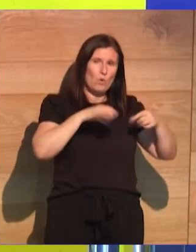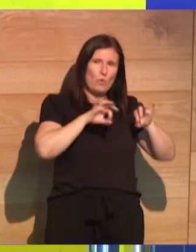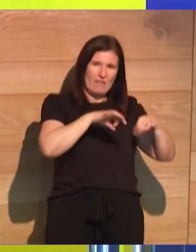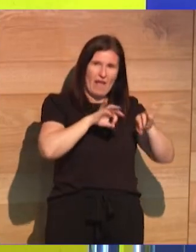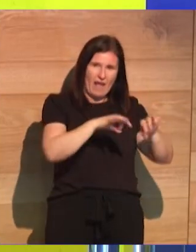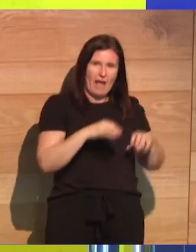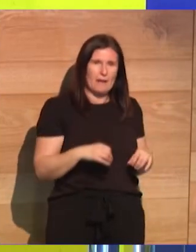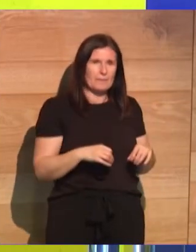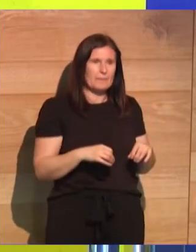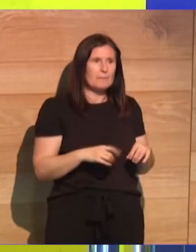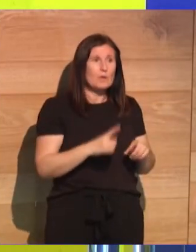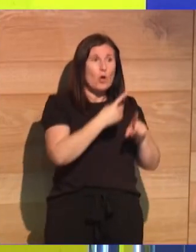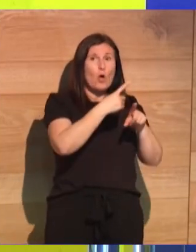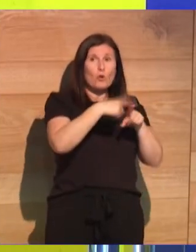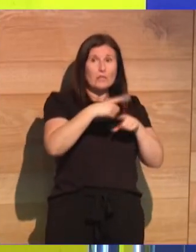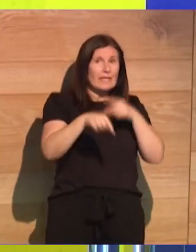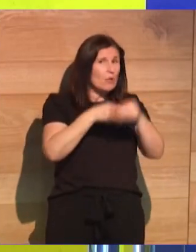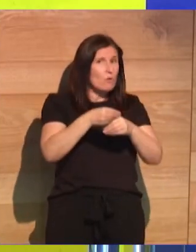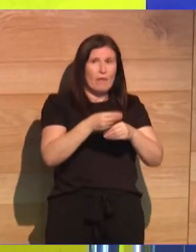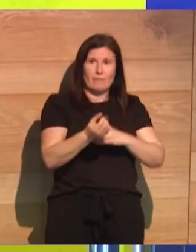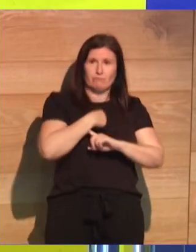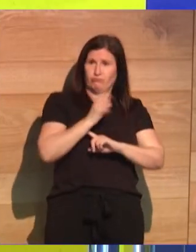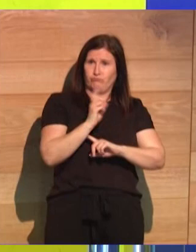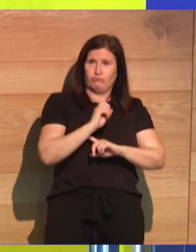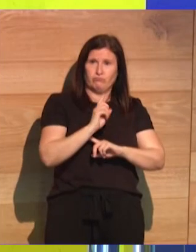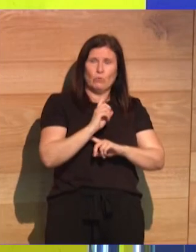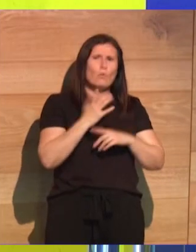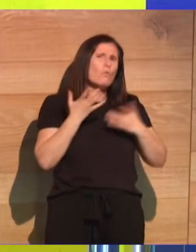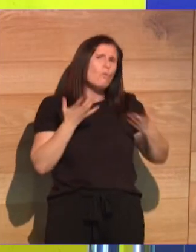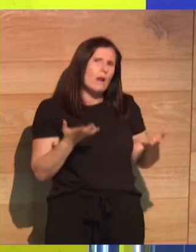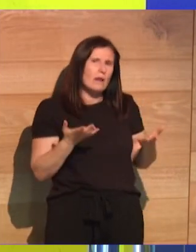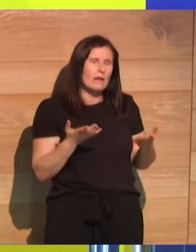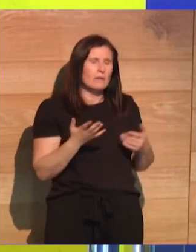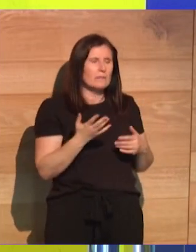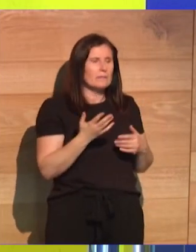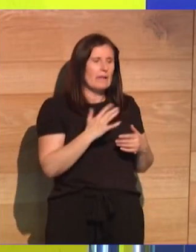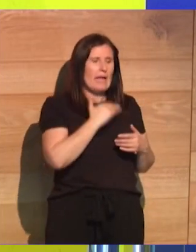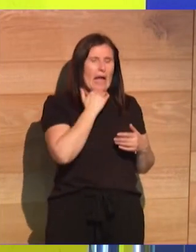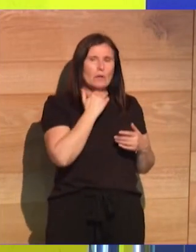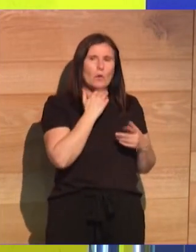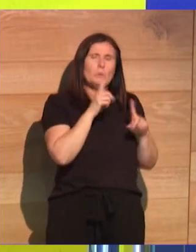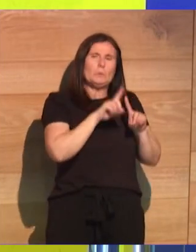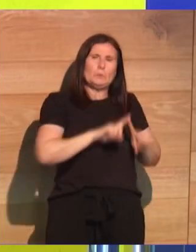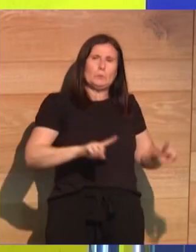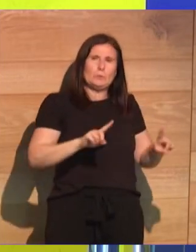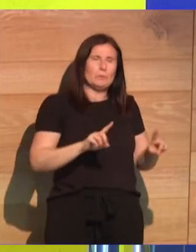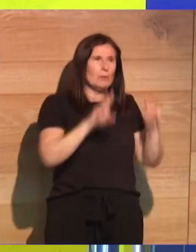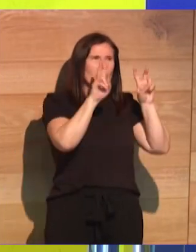¿Dónde no nos supera a día de hoy? En una cosa quizás muy sutil, pero que es en la cuestión del